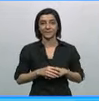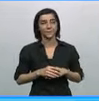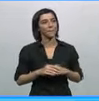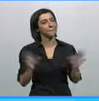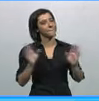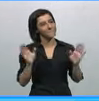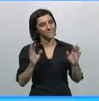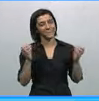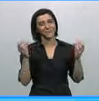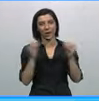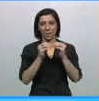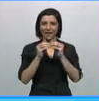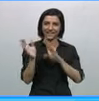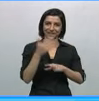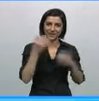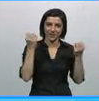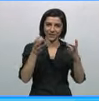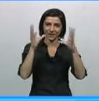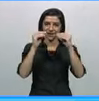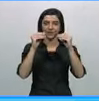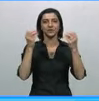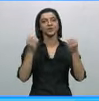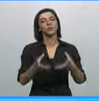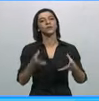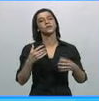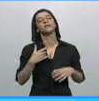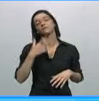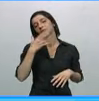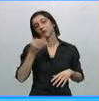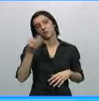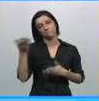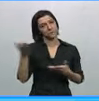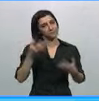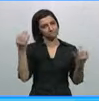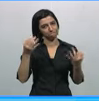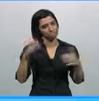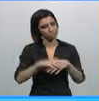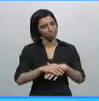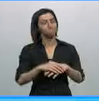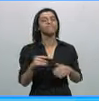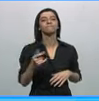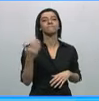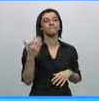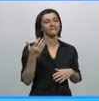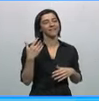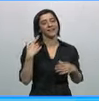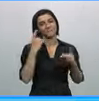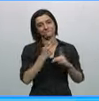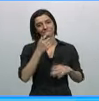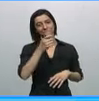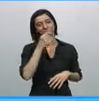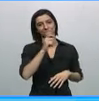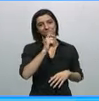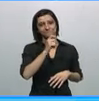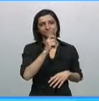¿Qué tal, compañeros? ¿Cómo les va? Muy buenas noches. Así es, no lo podría haber presentado mejor. Estamos junto al Patón Bauza. Patón, bueno, antes que nada,